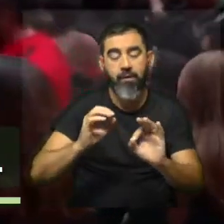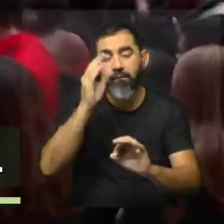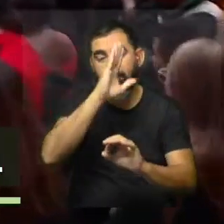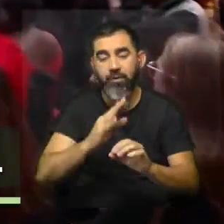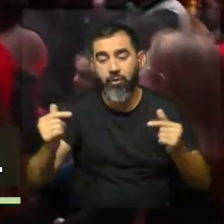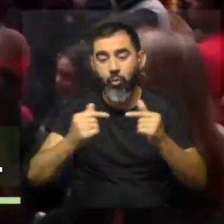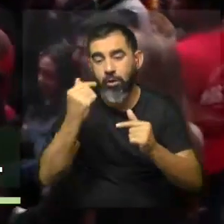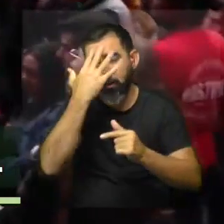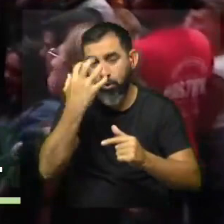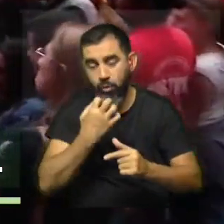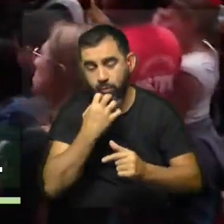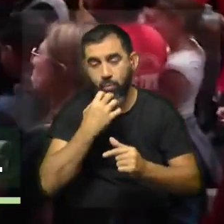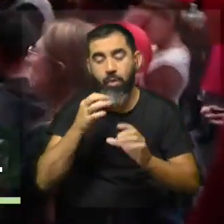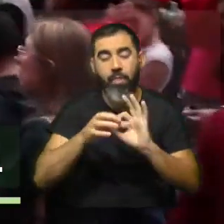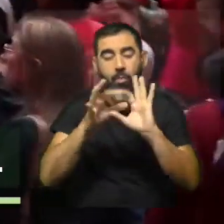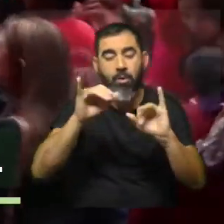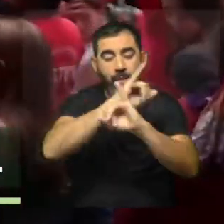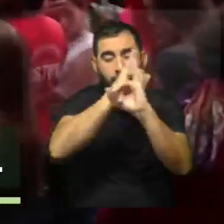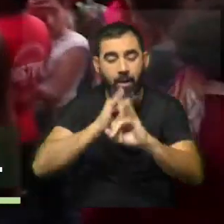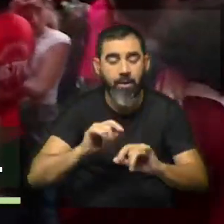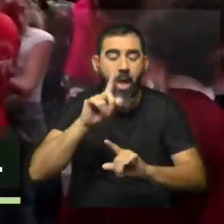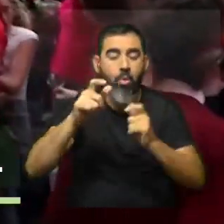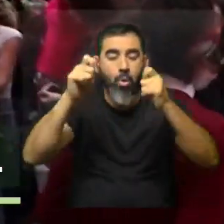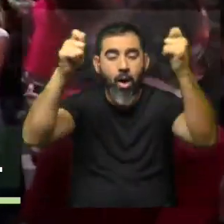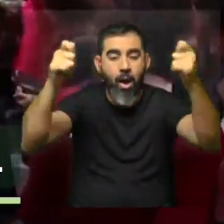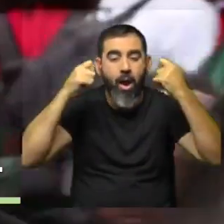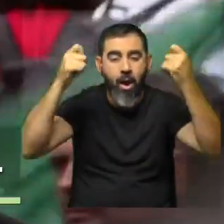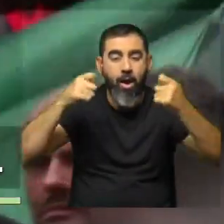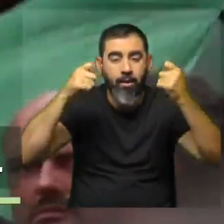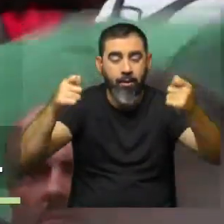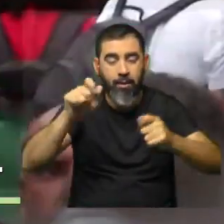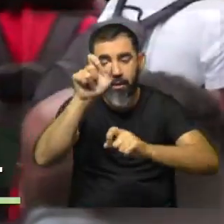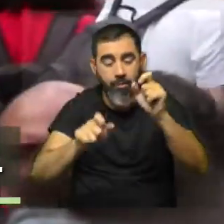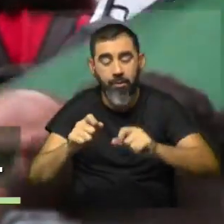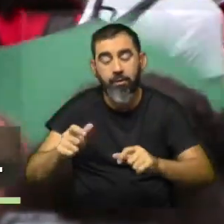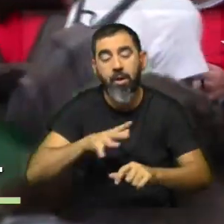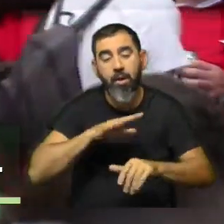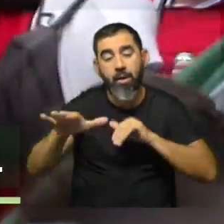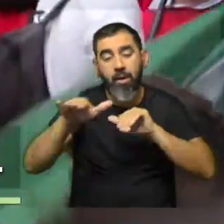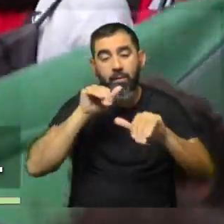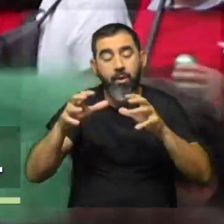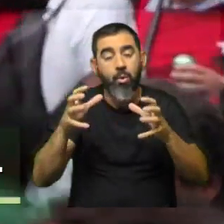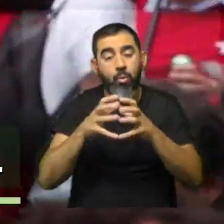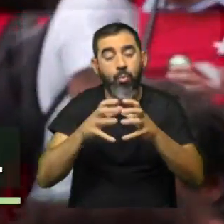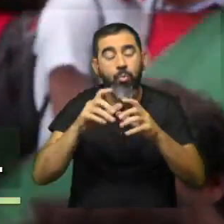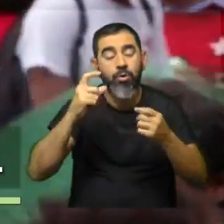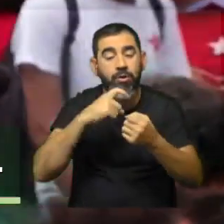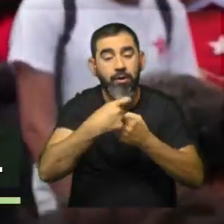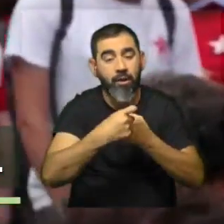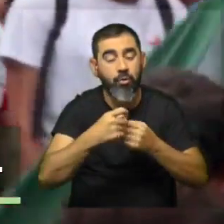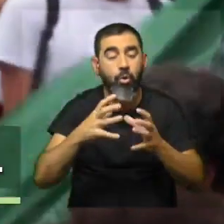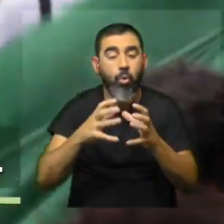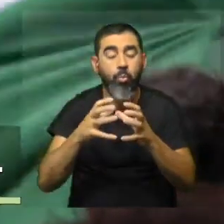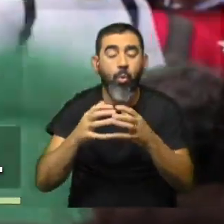y democracia en paz fueron algunos de los carteles que se leyeron durante las protestas que fueron convocadas por centrales sindicales y partidos de